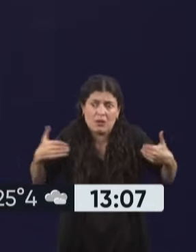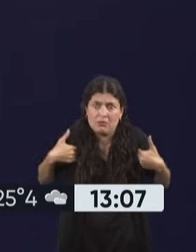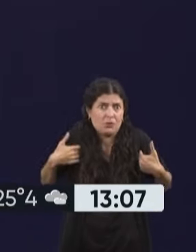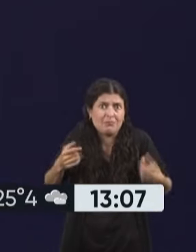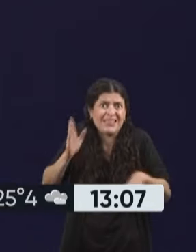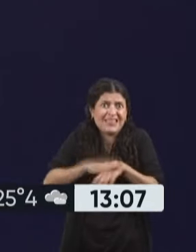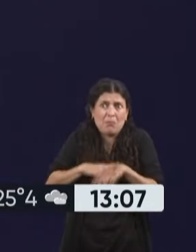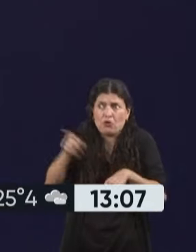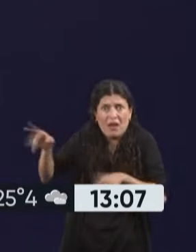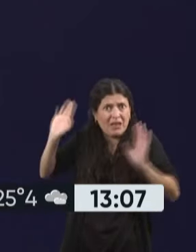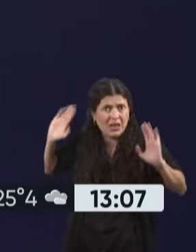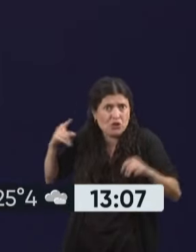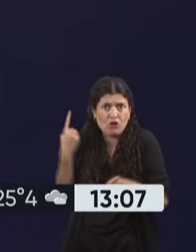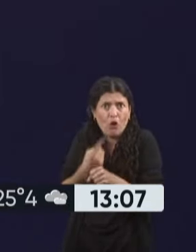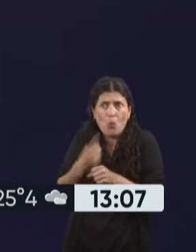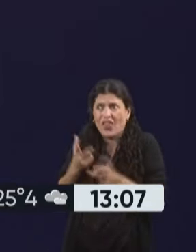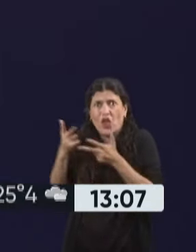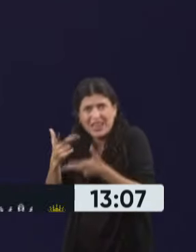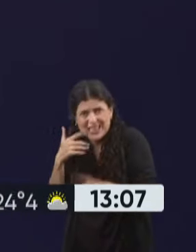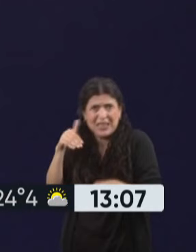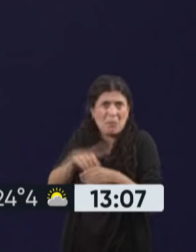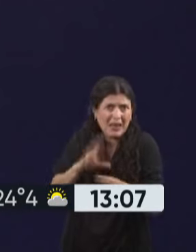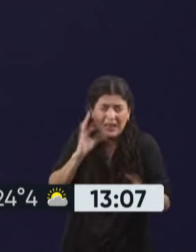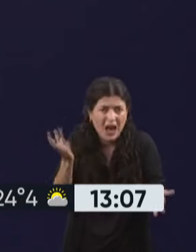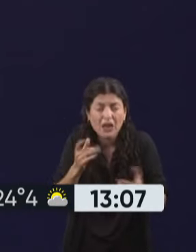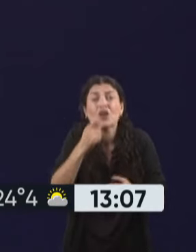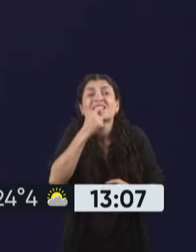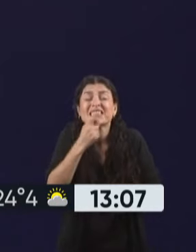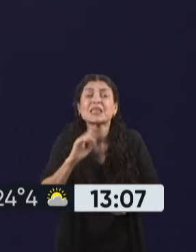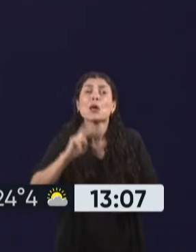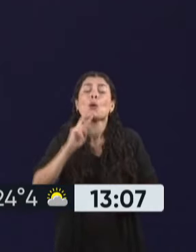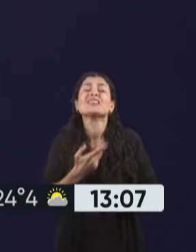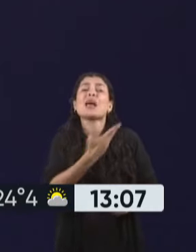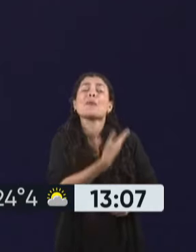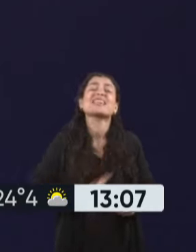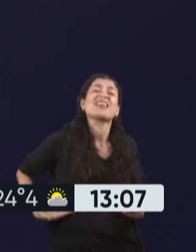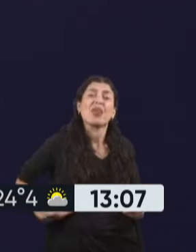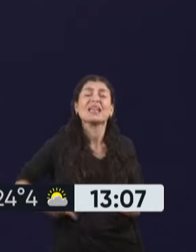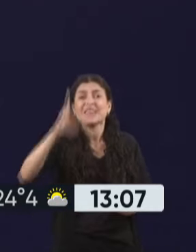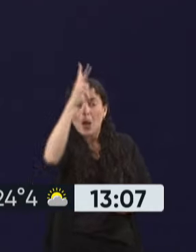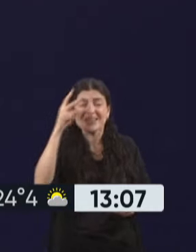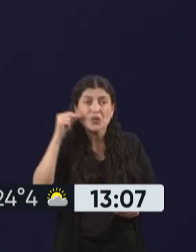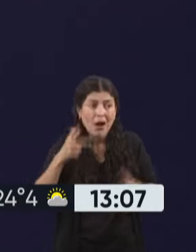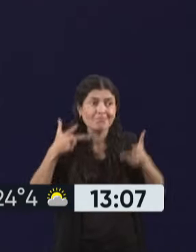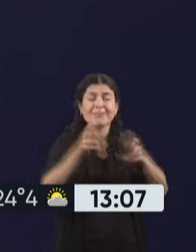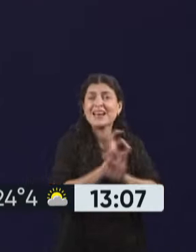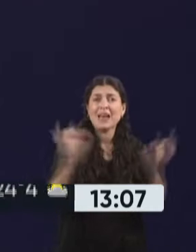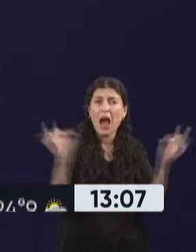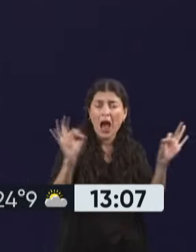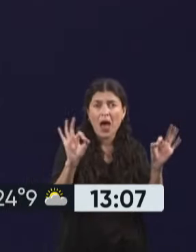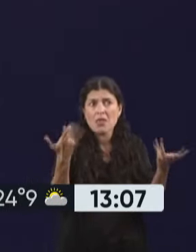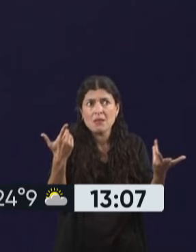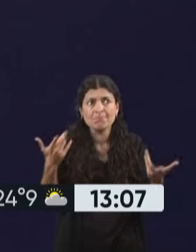los terceros. Si la doctora Villarroel no se manifestó, no habrá sentido la necesidad de hacerlo, o lo hará